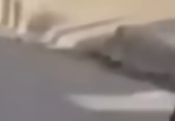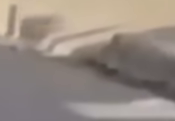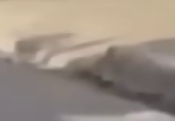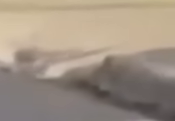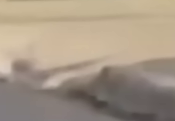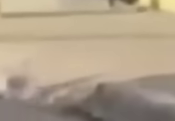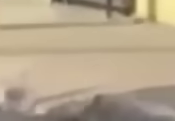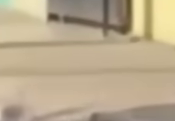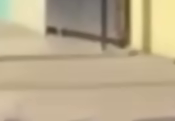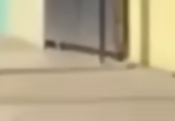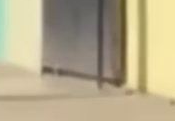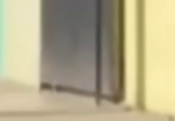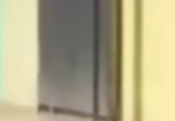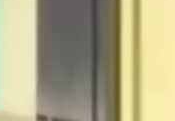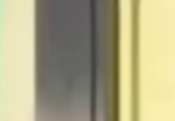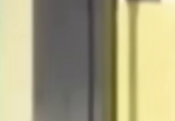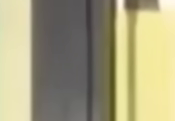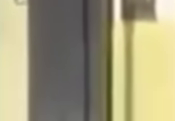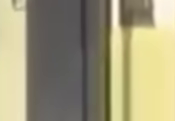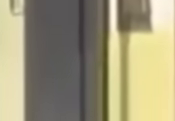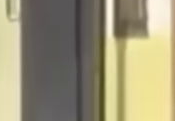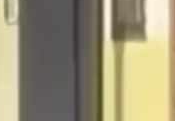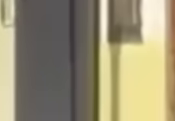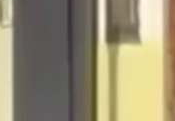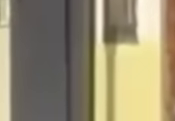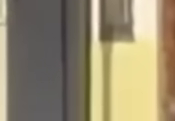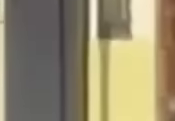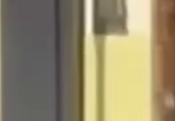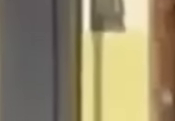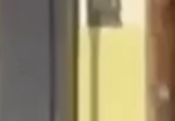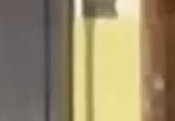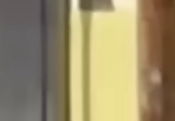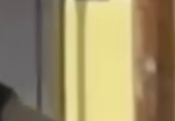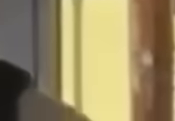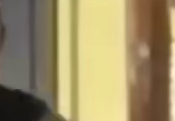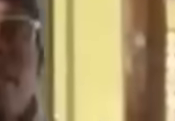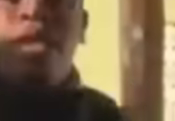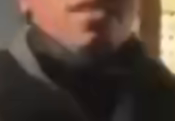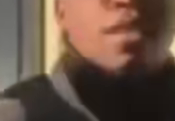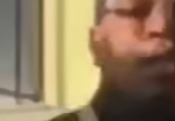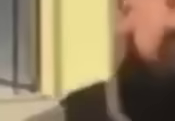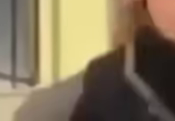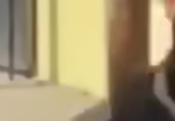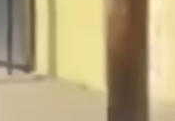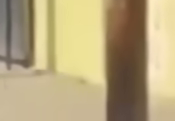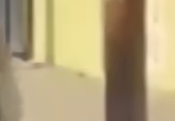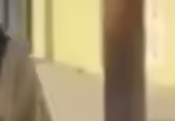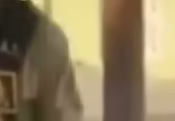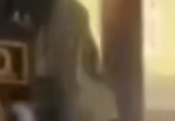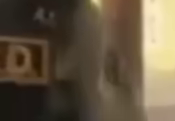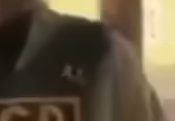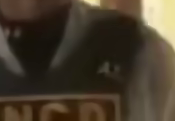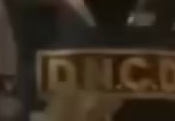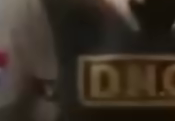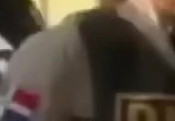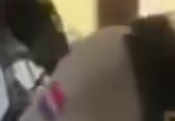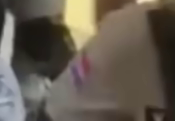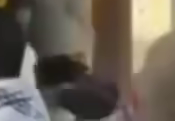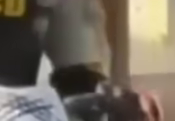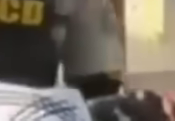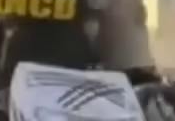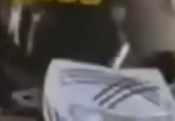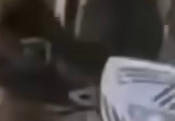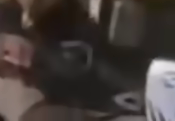Bueno, señores, ya sí es verdad que se jodió Kiko la quema. Increíble, pero cierto. Ay, mi madre. No van a creer